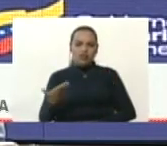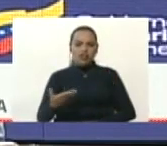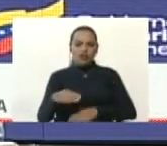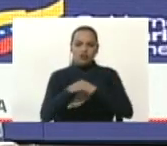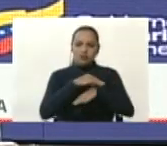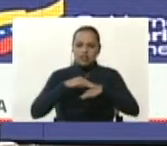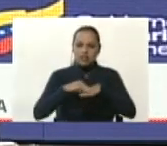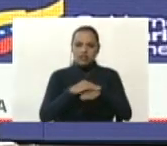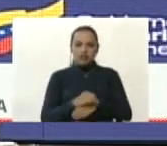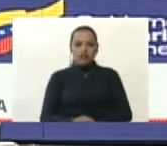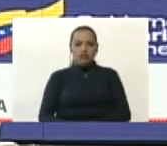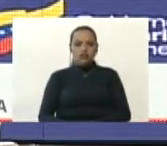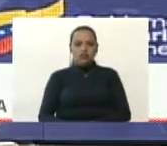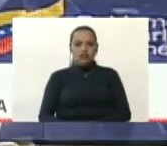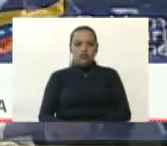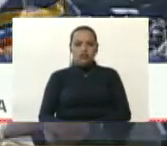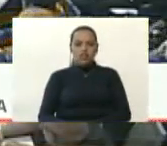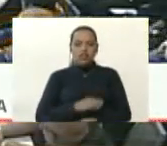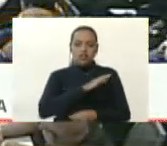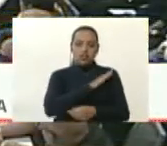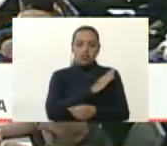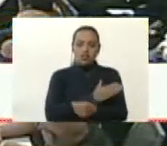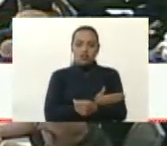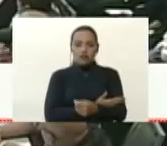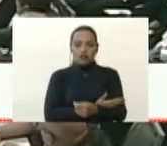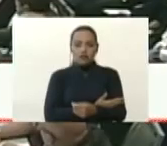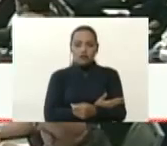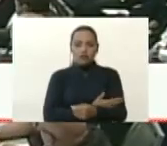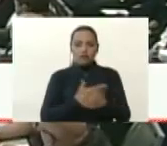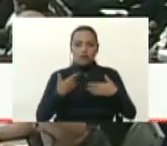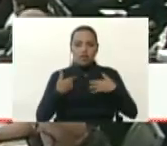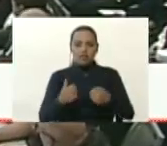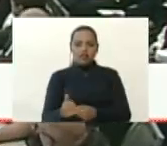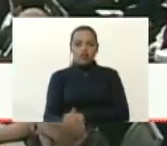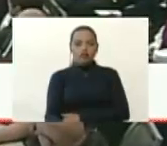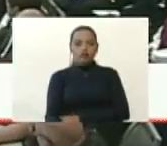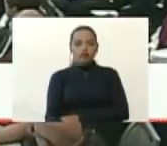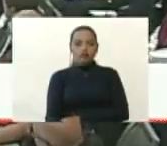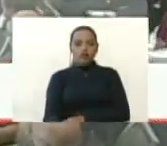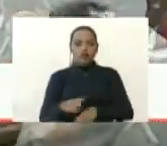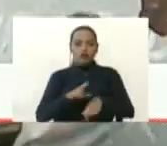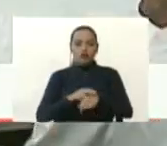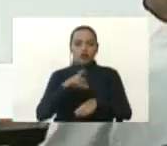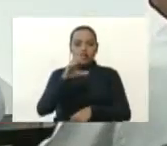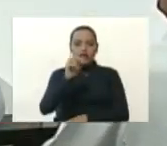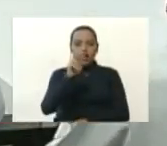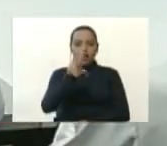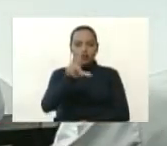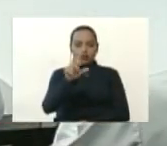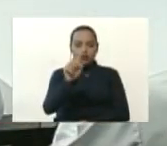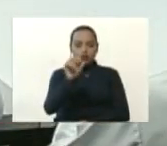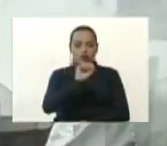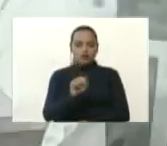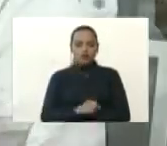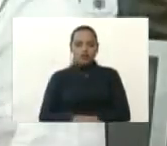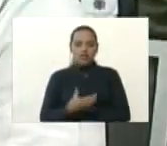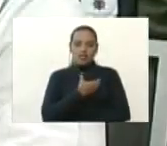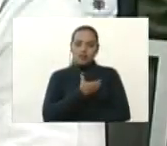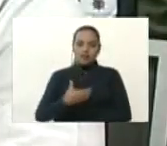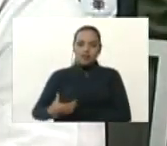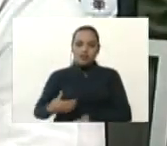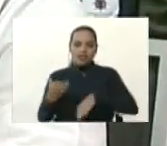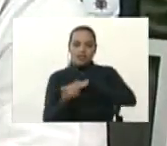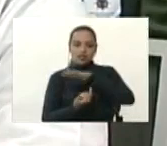ministro del Poder Popular para la Salud, doctor Carlos Alvarado, compañero, con la presidenta del